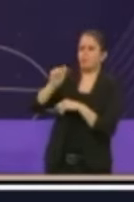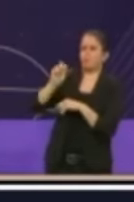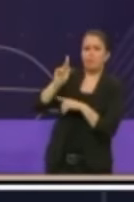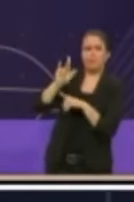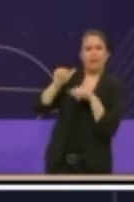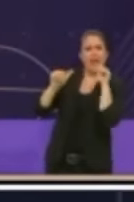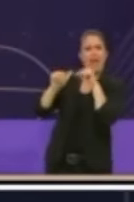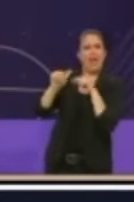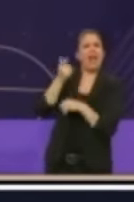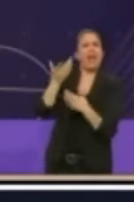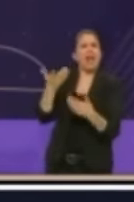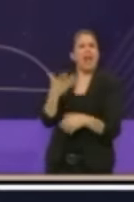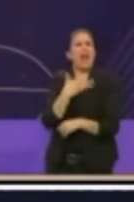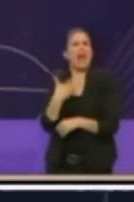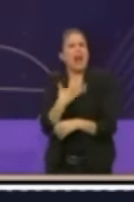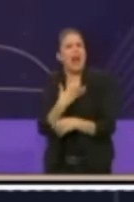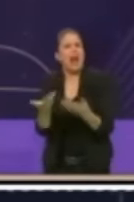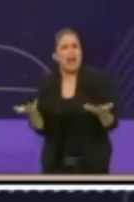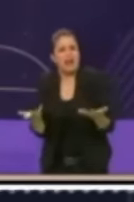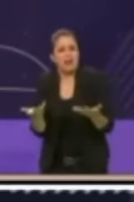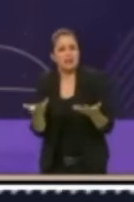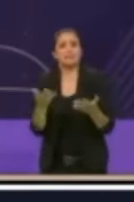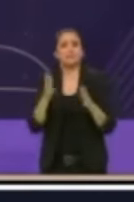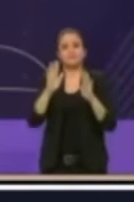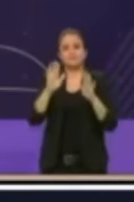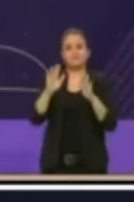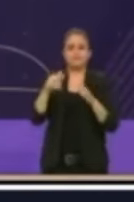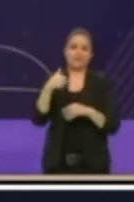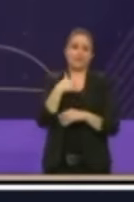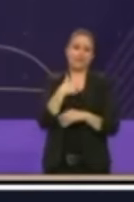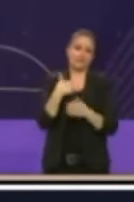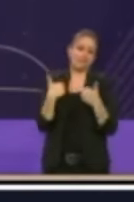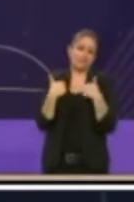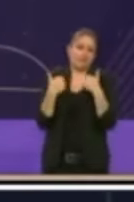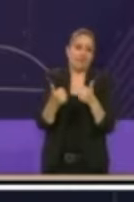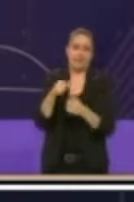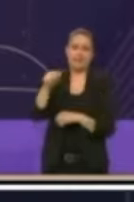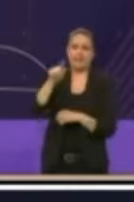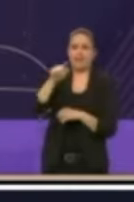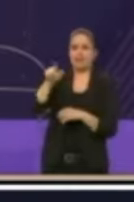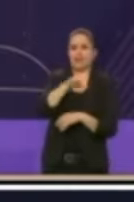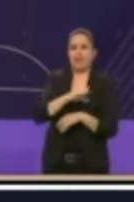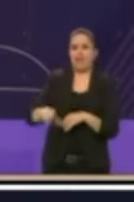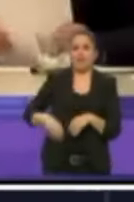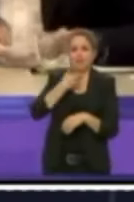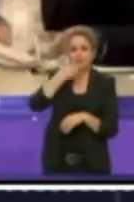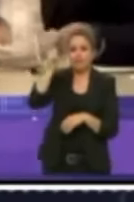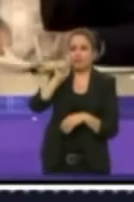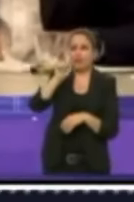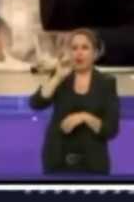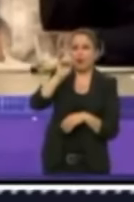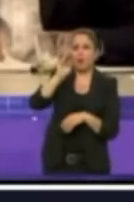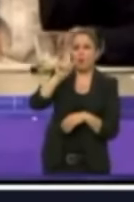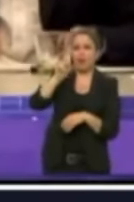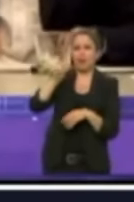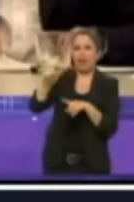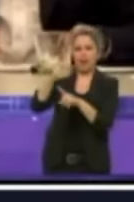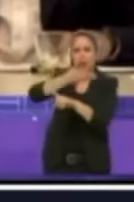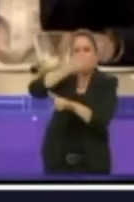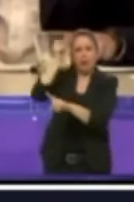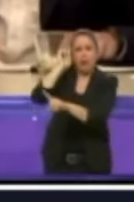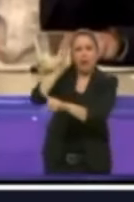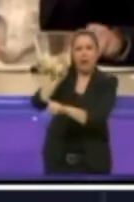está viendo para abajo. E incluso, Clara Brugada se refirió 6 veces en el debate en